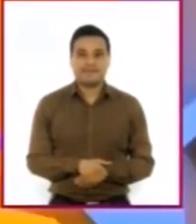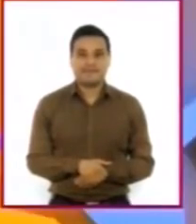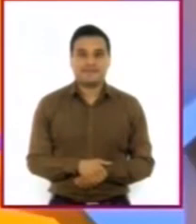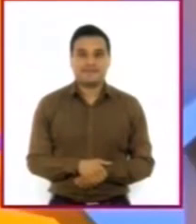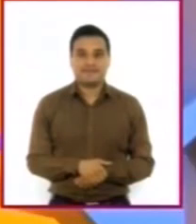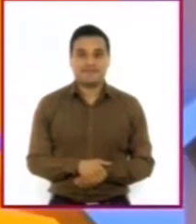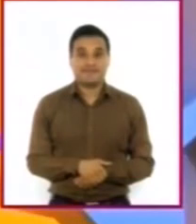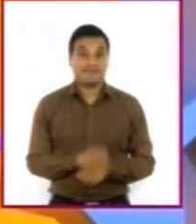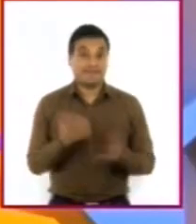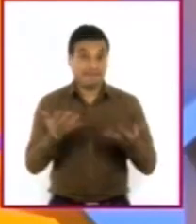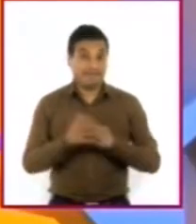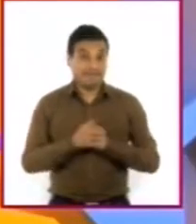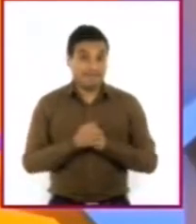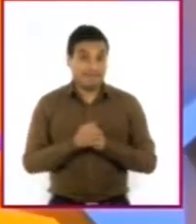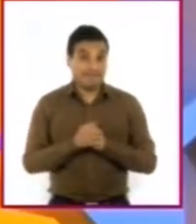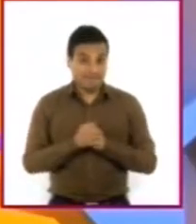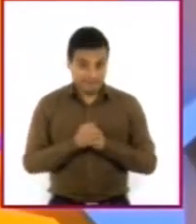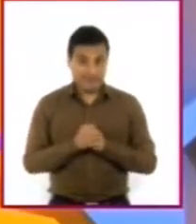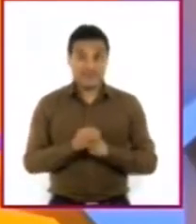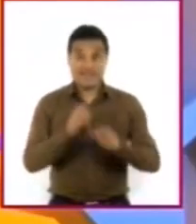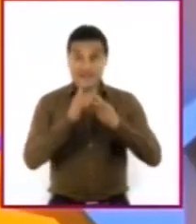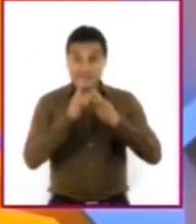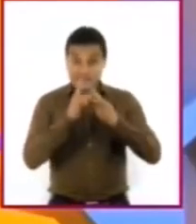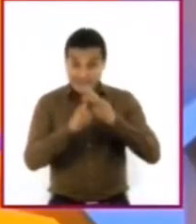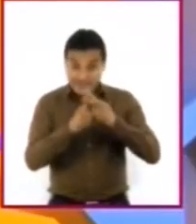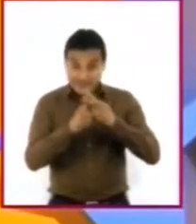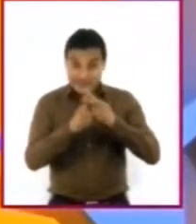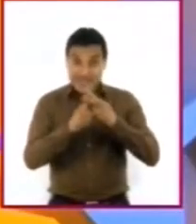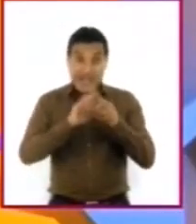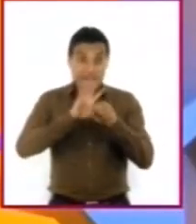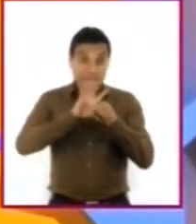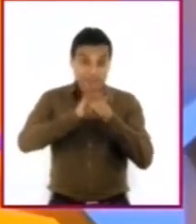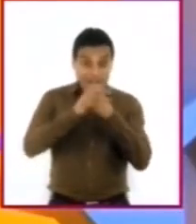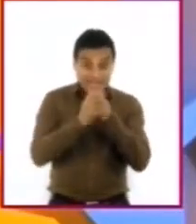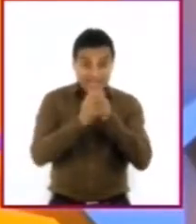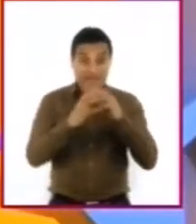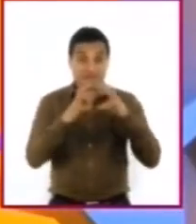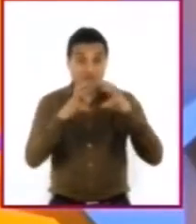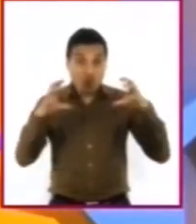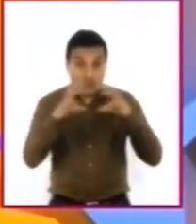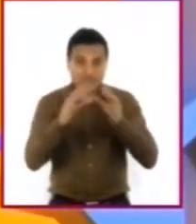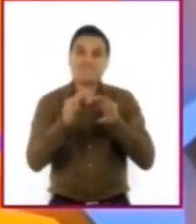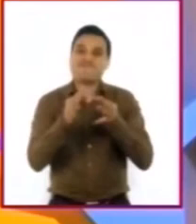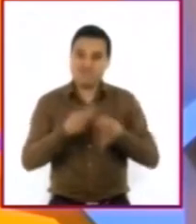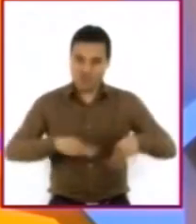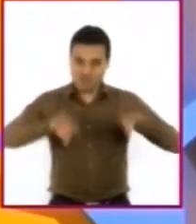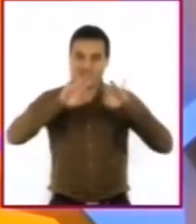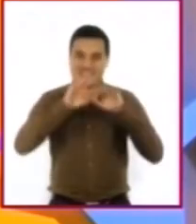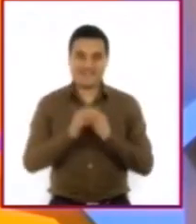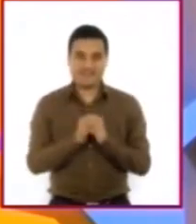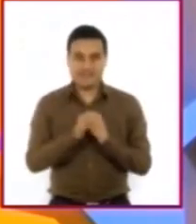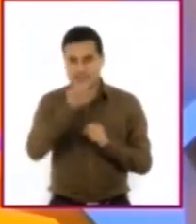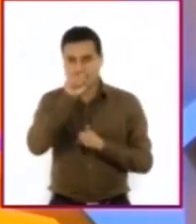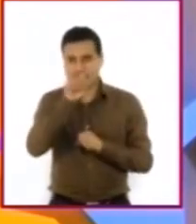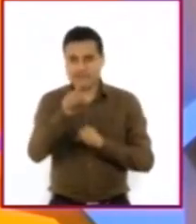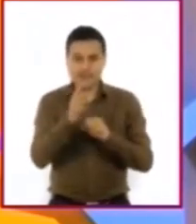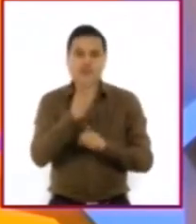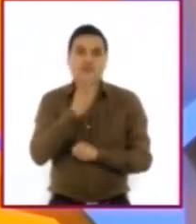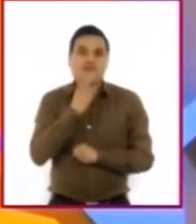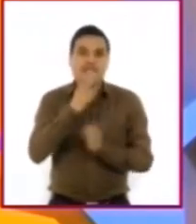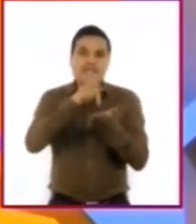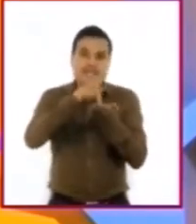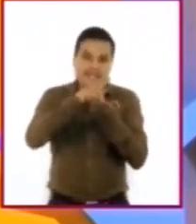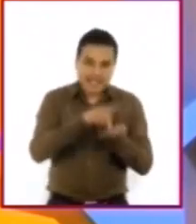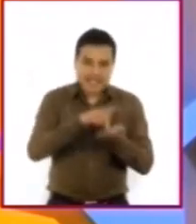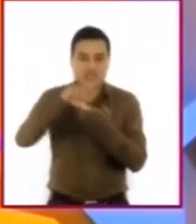Ahora sabemos la importancia de la medición de la masa y el volumen en nuestra vida cotidiana y de las unidades que se utilizan. Sin